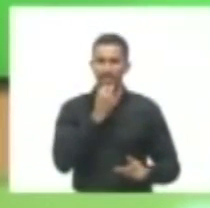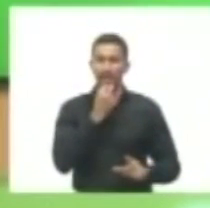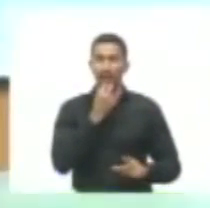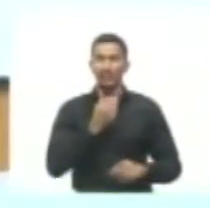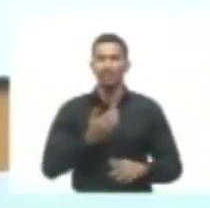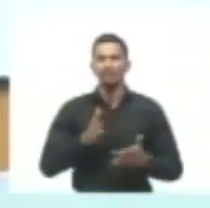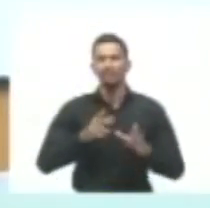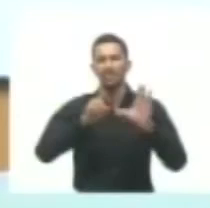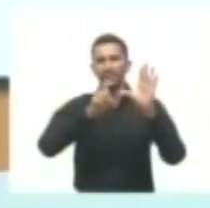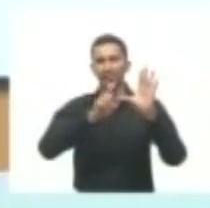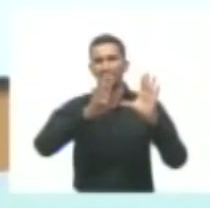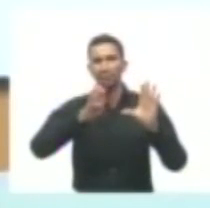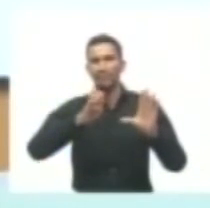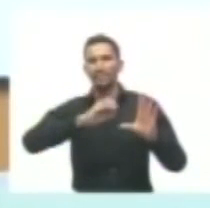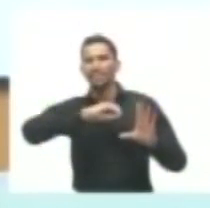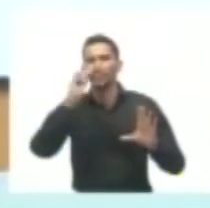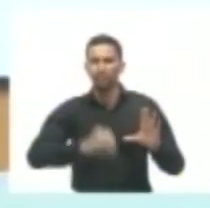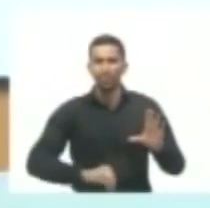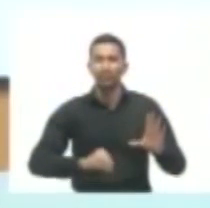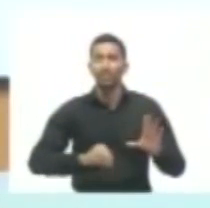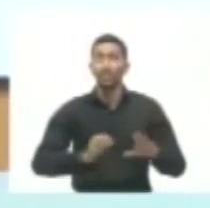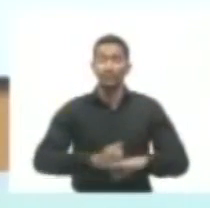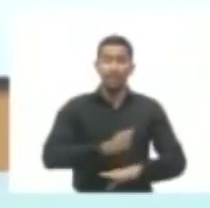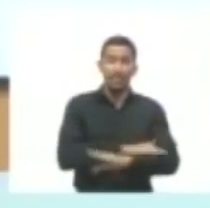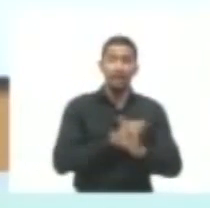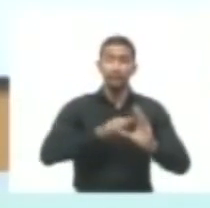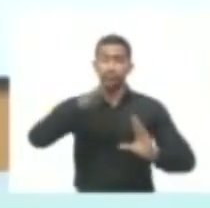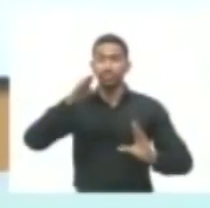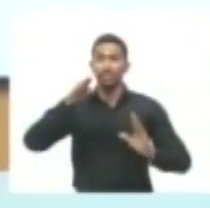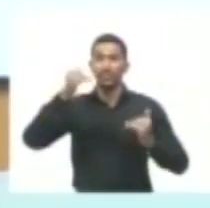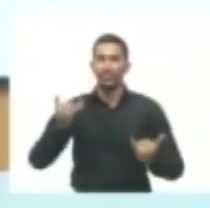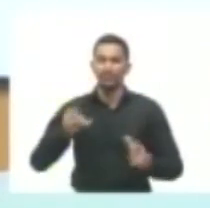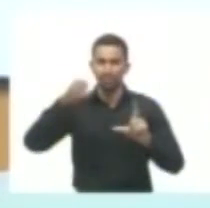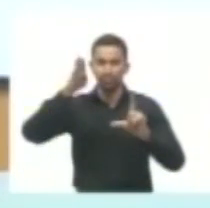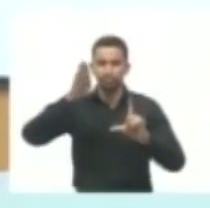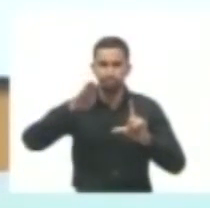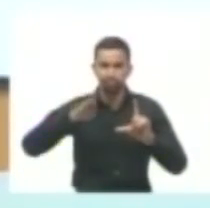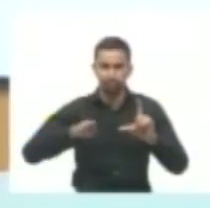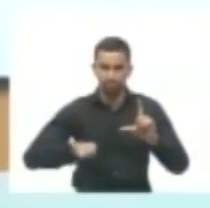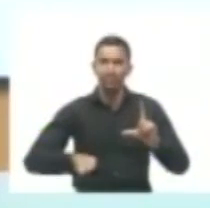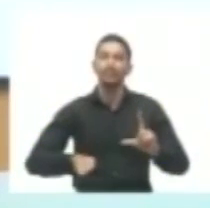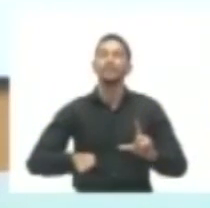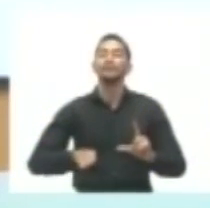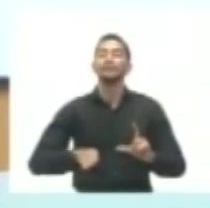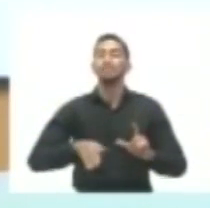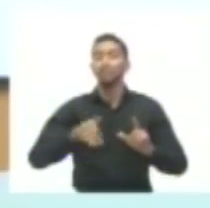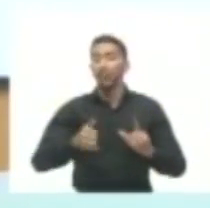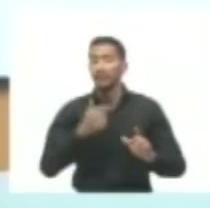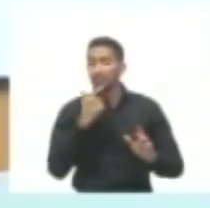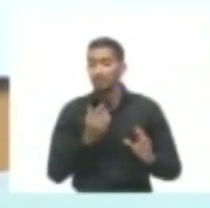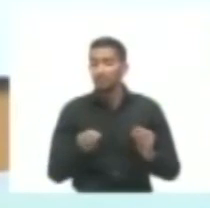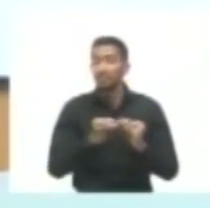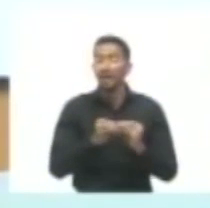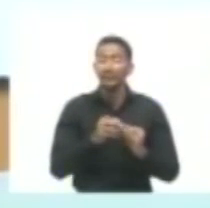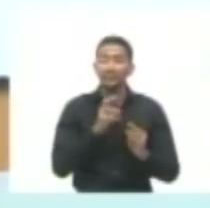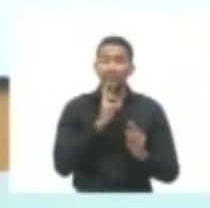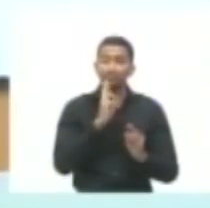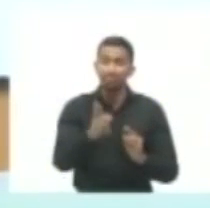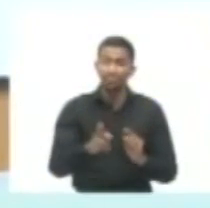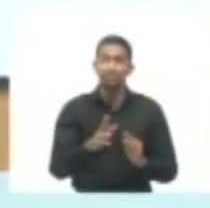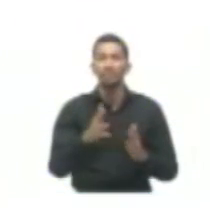muestra un descenso en la imagen del alcalde. Según los expertos, este resultado continuará y podría descender a un